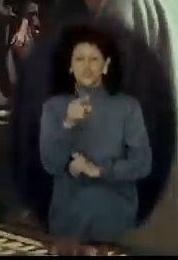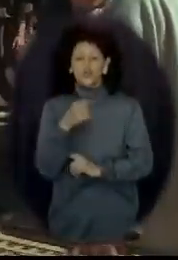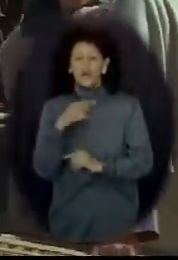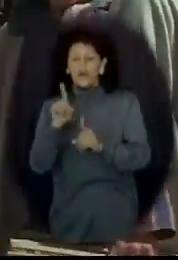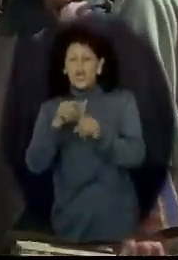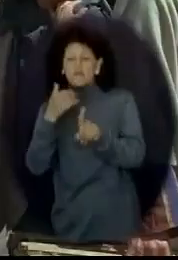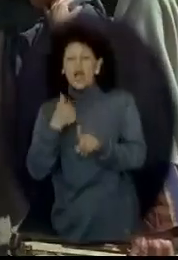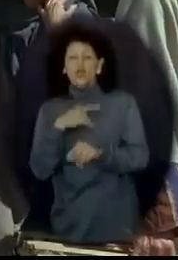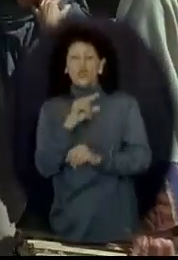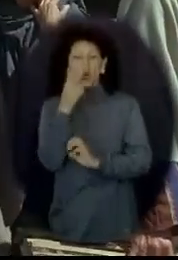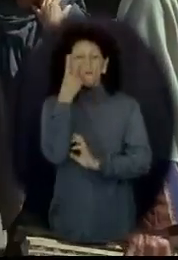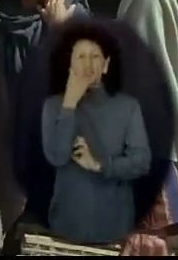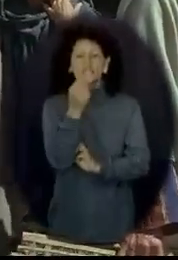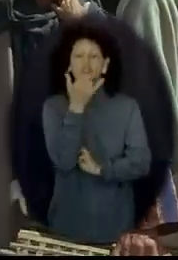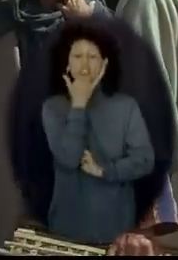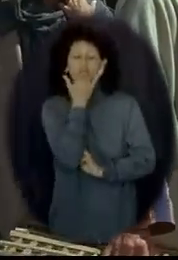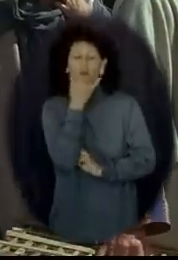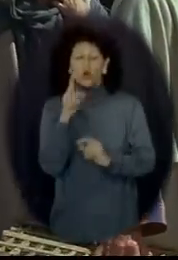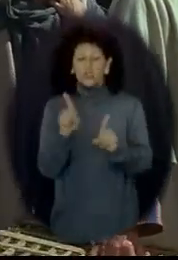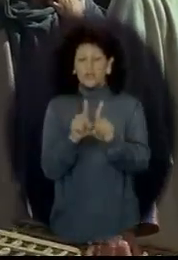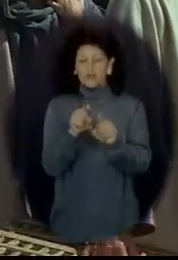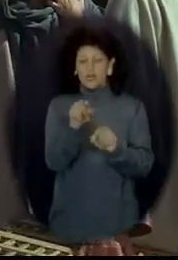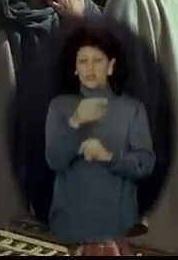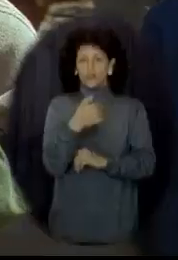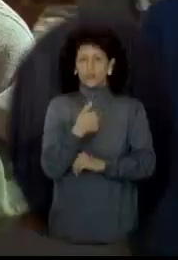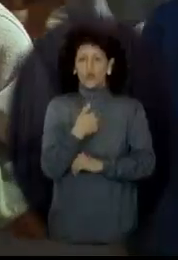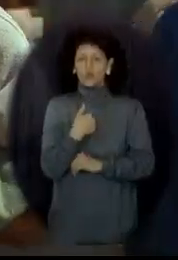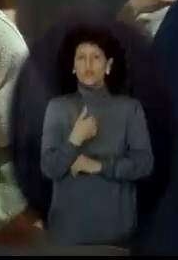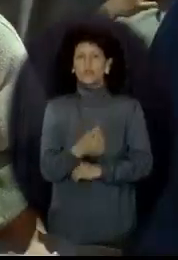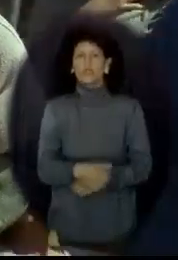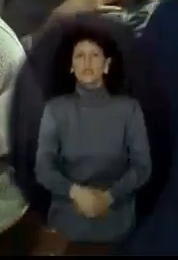tiene tu hermano en el ojo y no te fijas en el tronco que tienes en el tuyo?